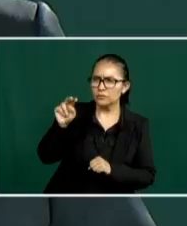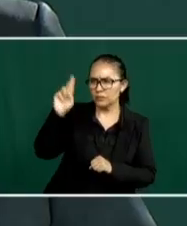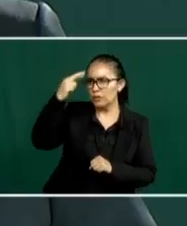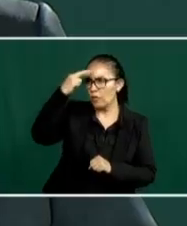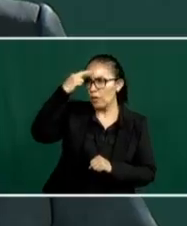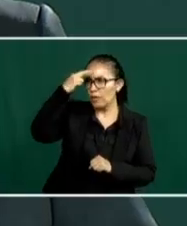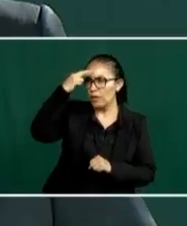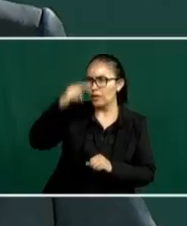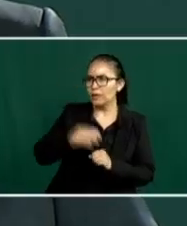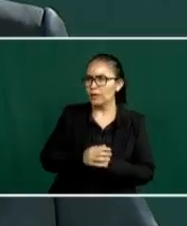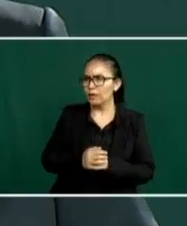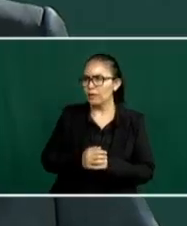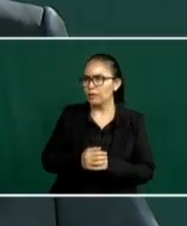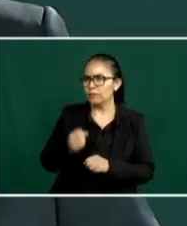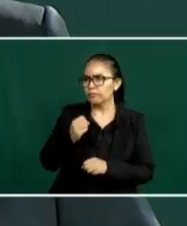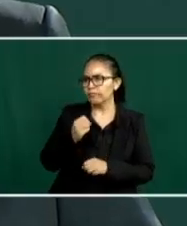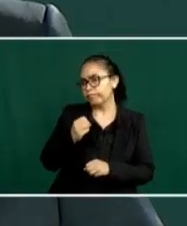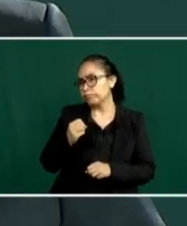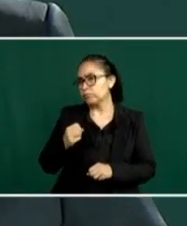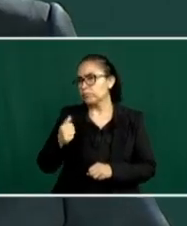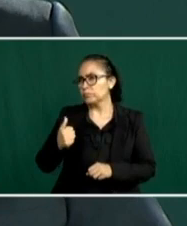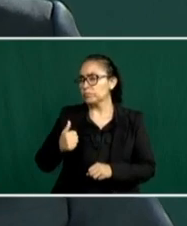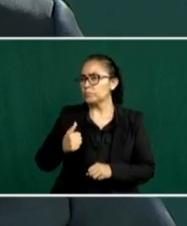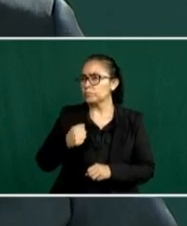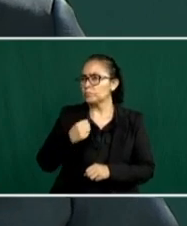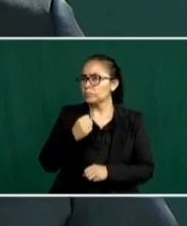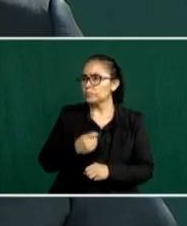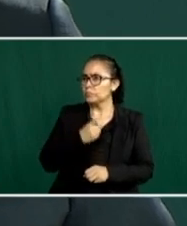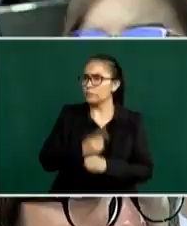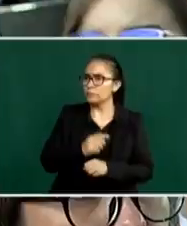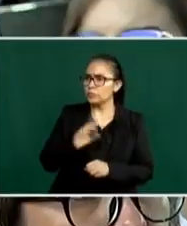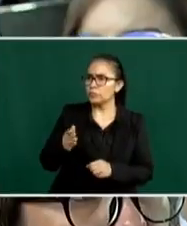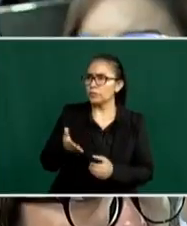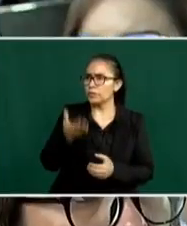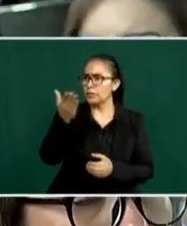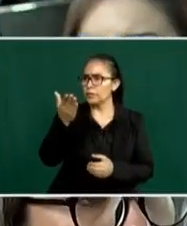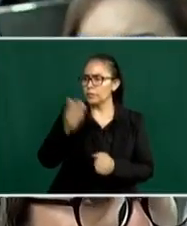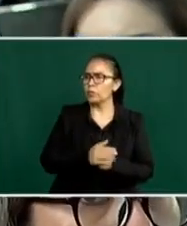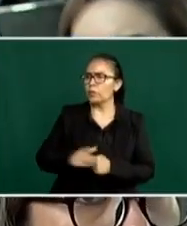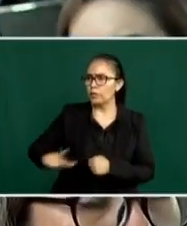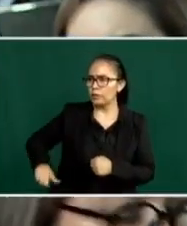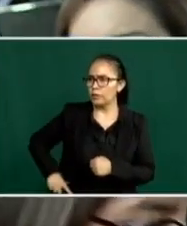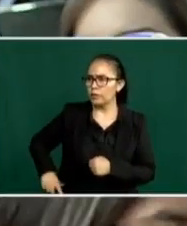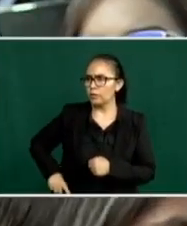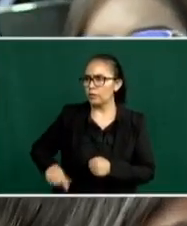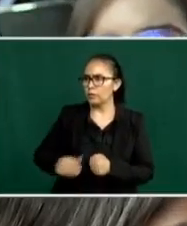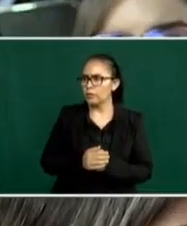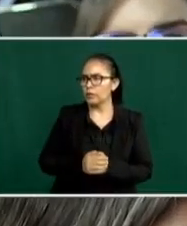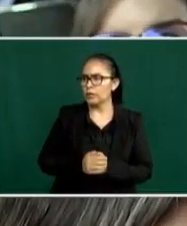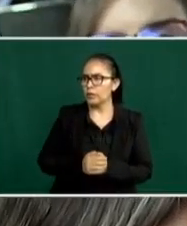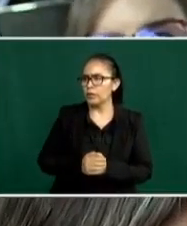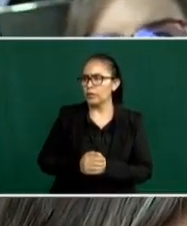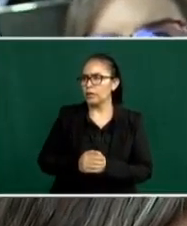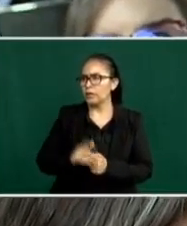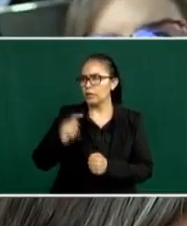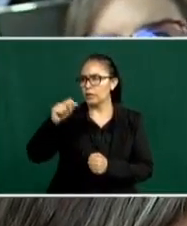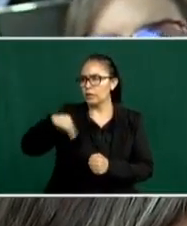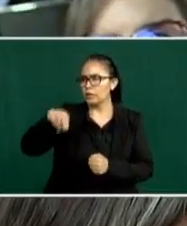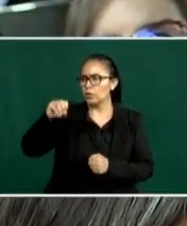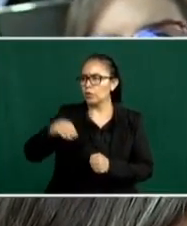todo, afortunadamente. Usted le pidió al gobernador Antonio Echeverría que le